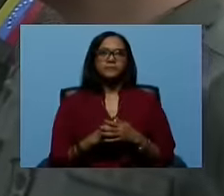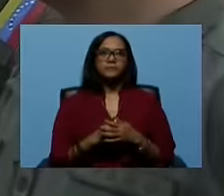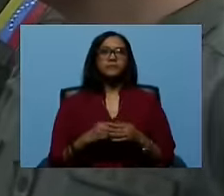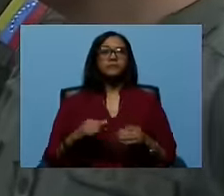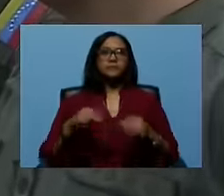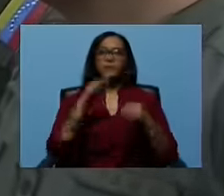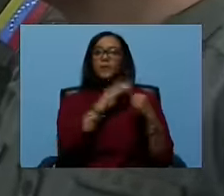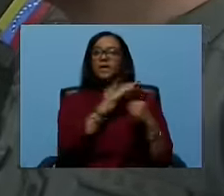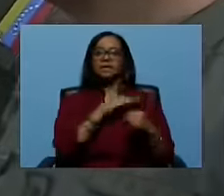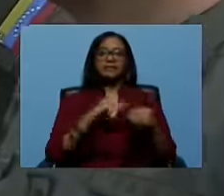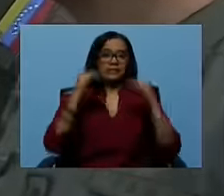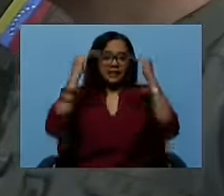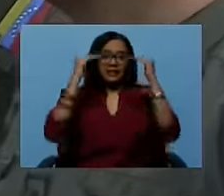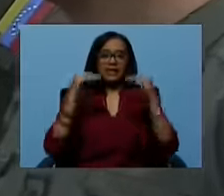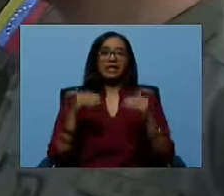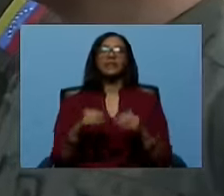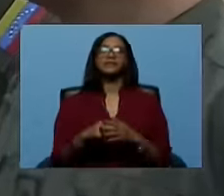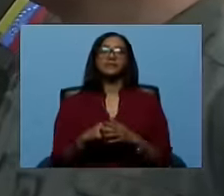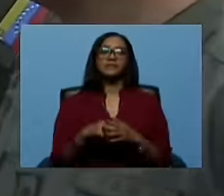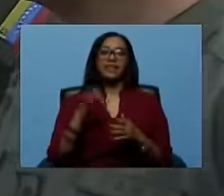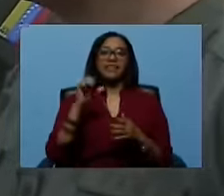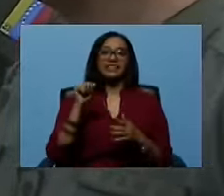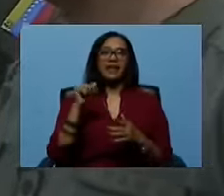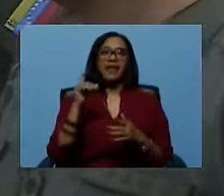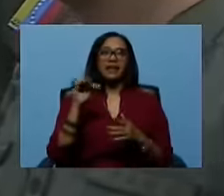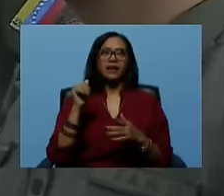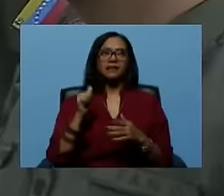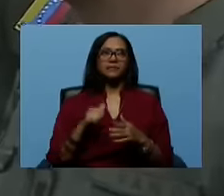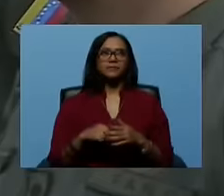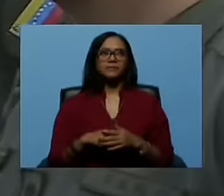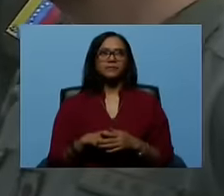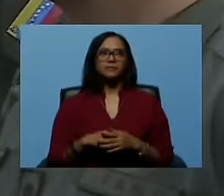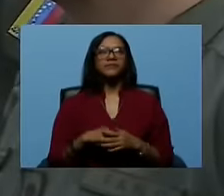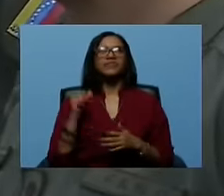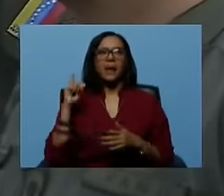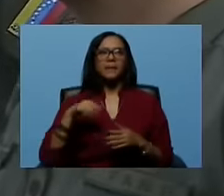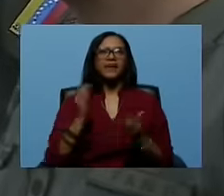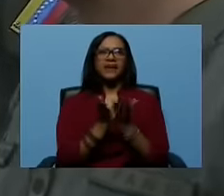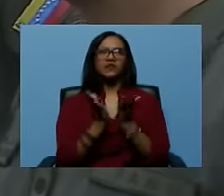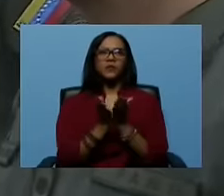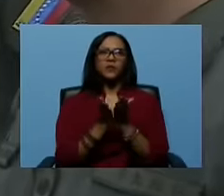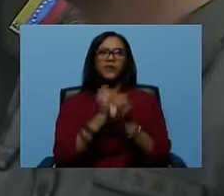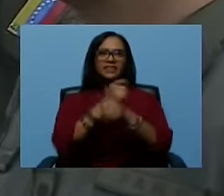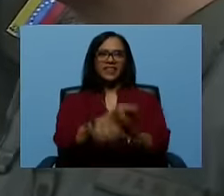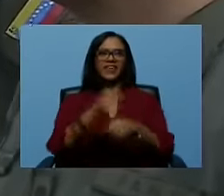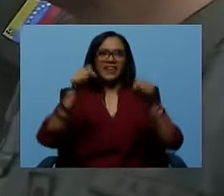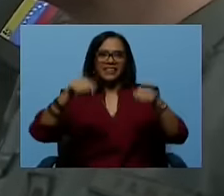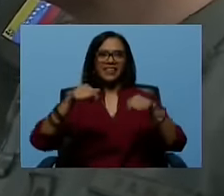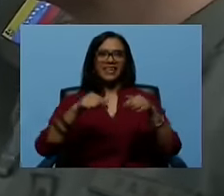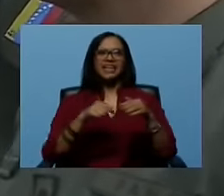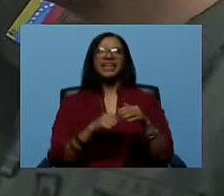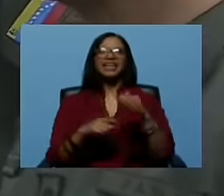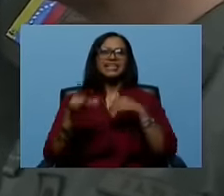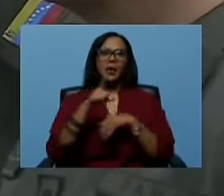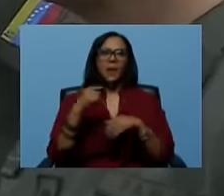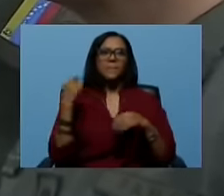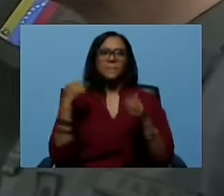general de la guardia nacional bolivariana mayor general Estrada también estudió y se graduó en este Liceo